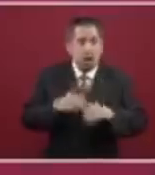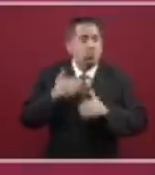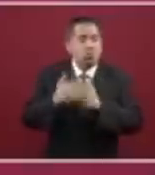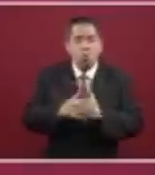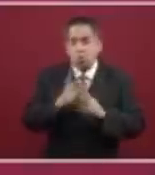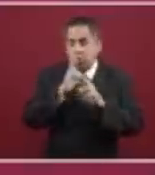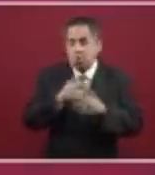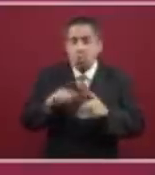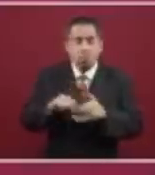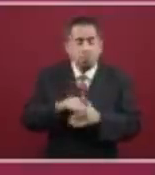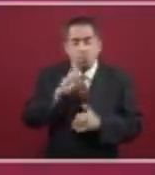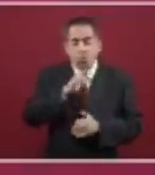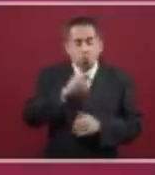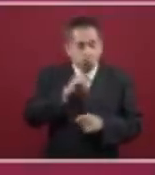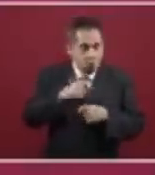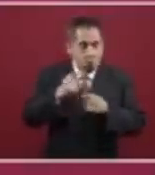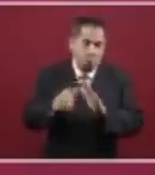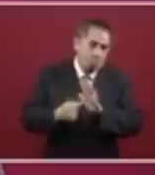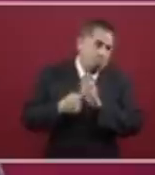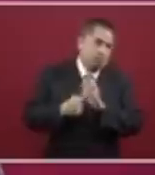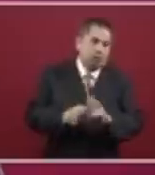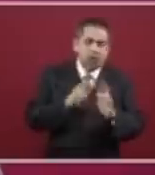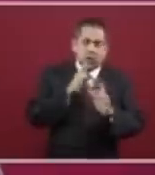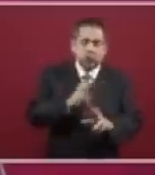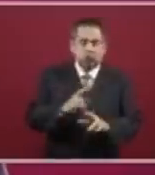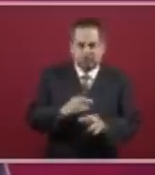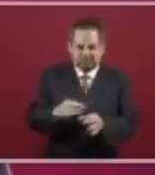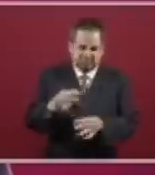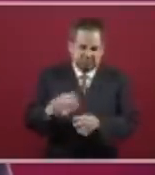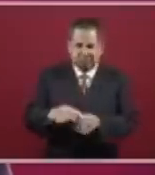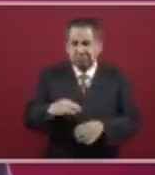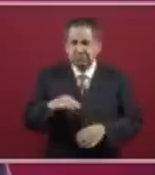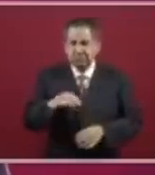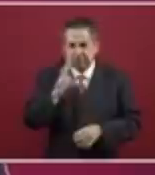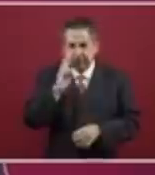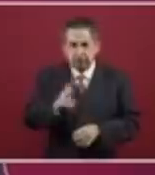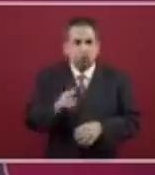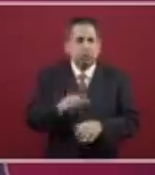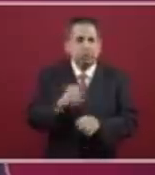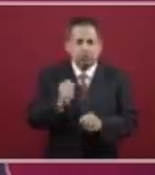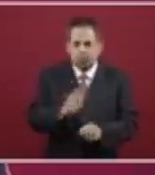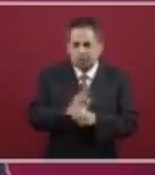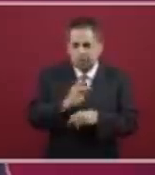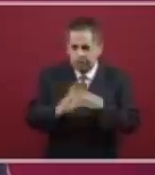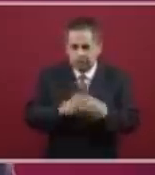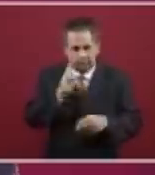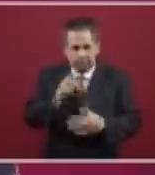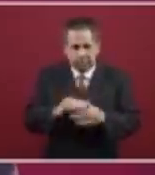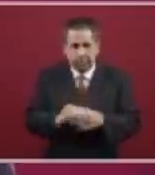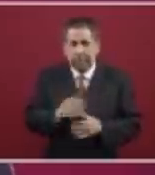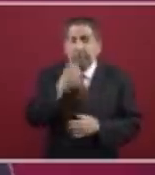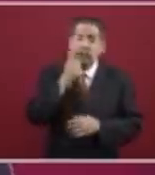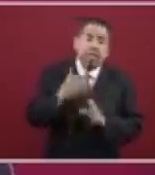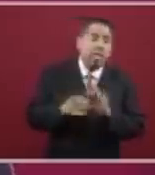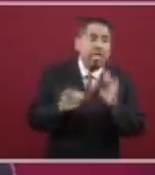resultados pronto. En materia de seguridad, que dicen que